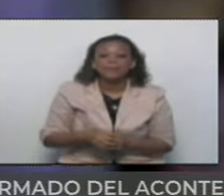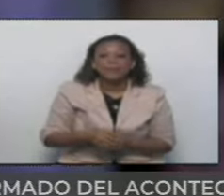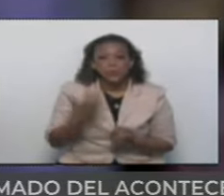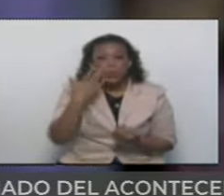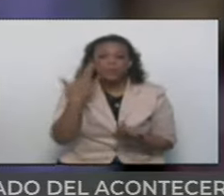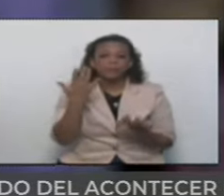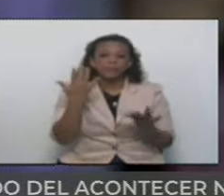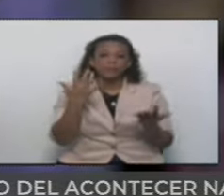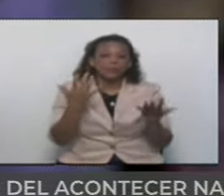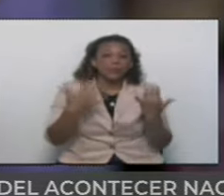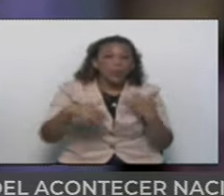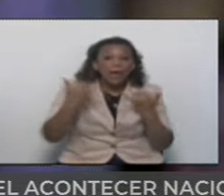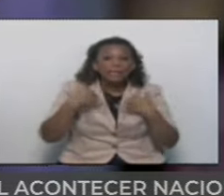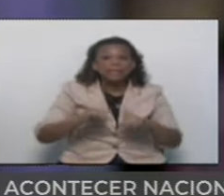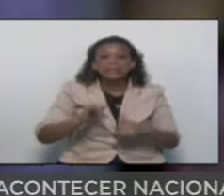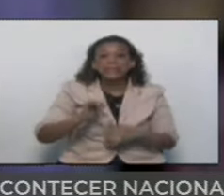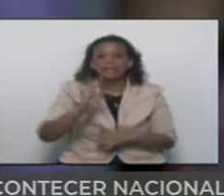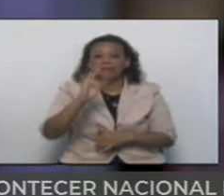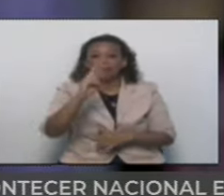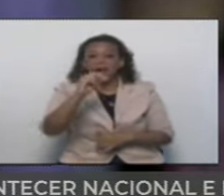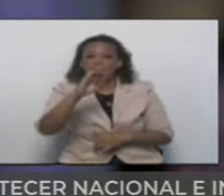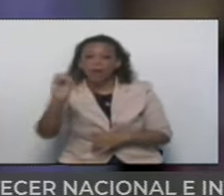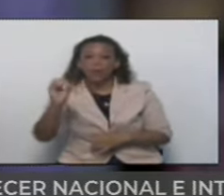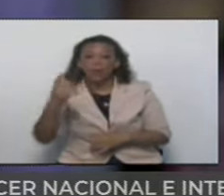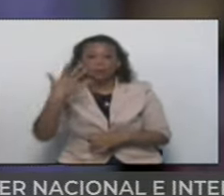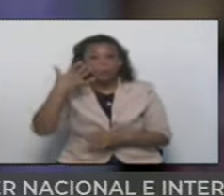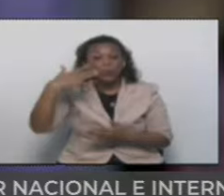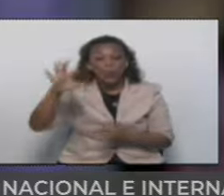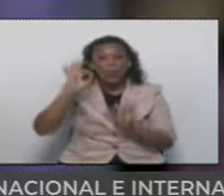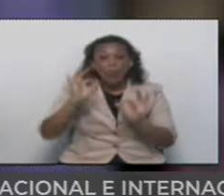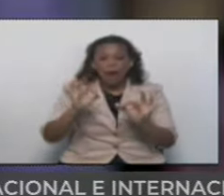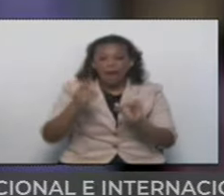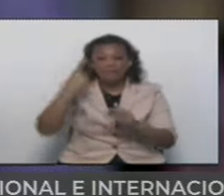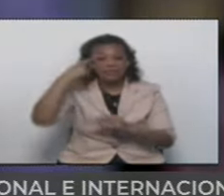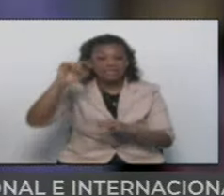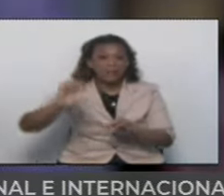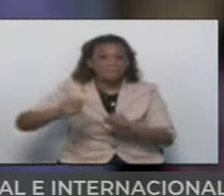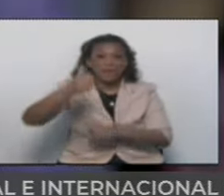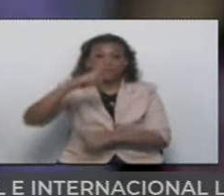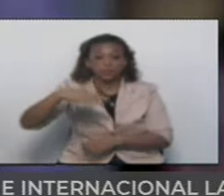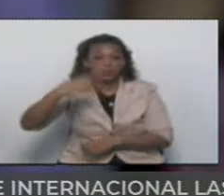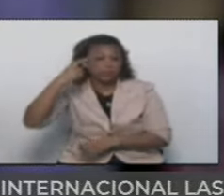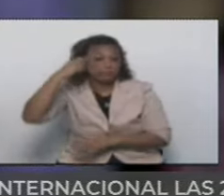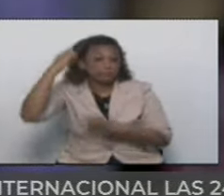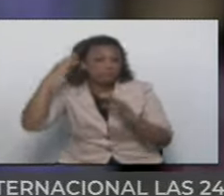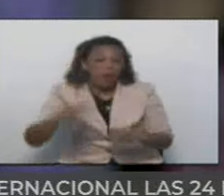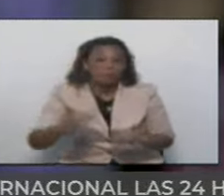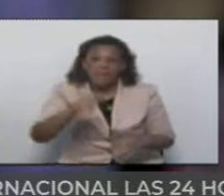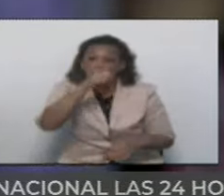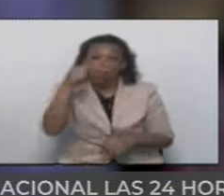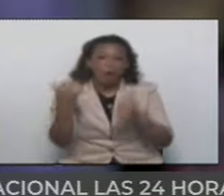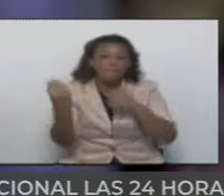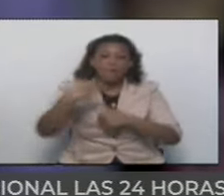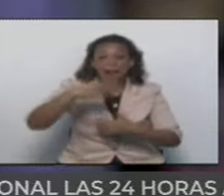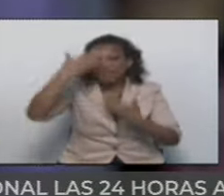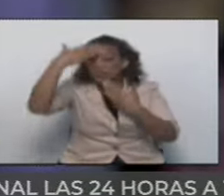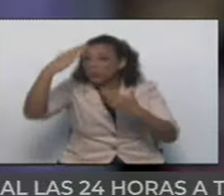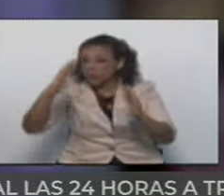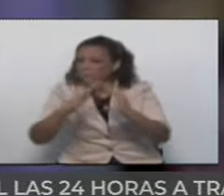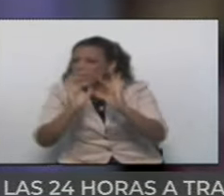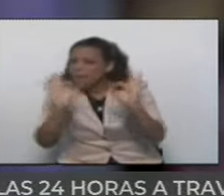hija de Franco, a Cayetana, la fascista mayor, y a Feijóo, el narcotraficante. Me lo salude de mi